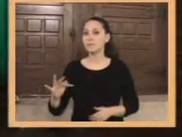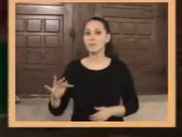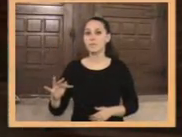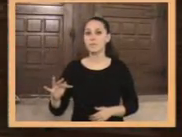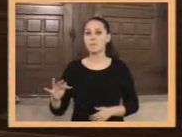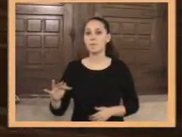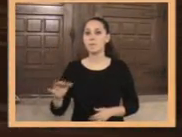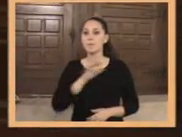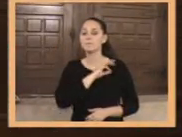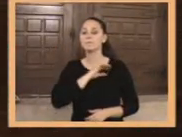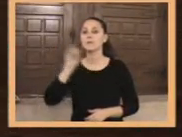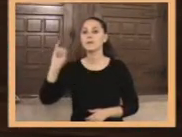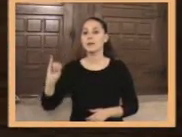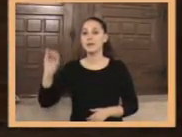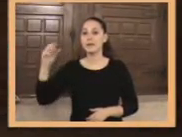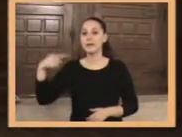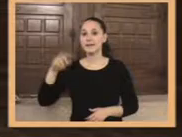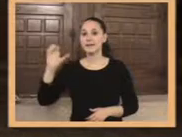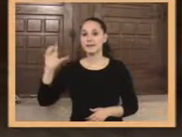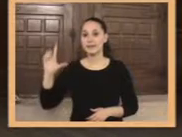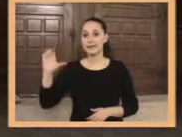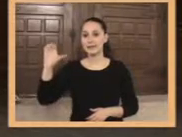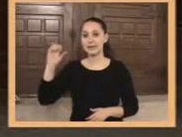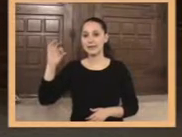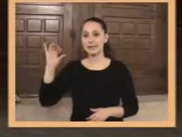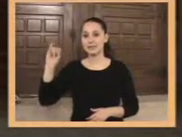la señora Iglesias.